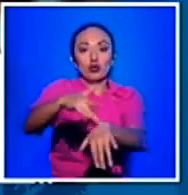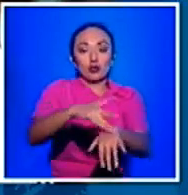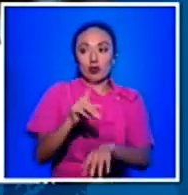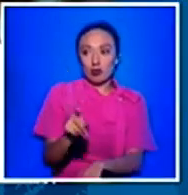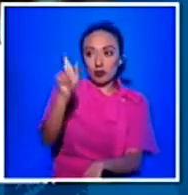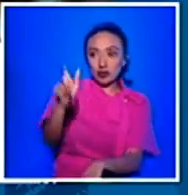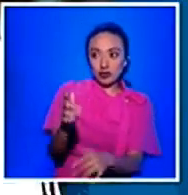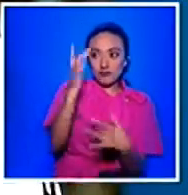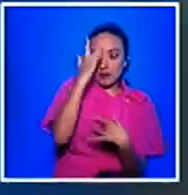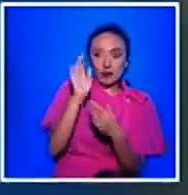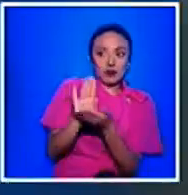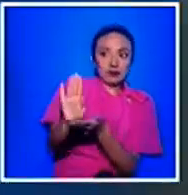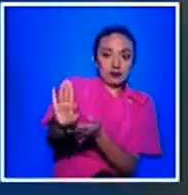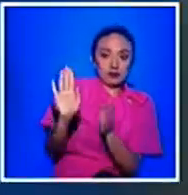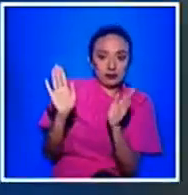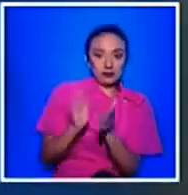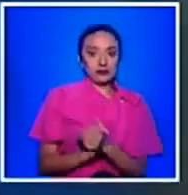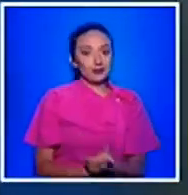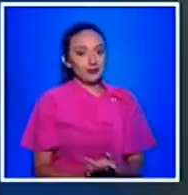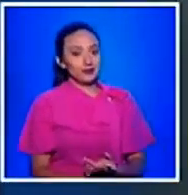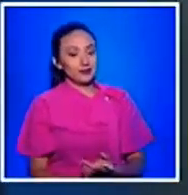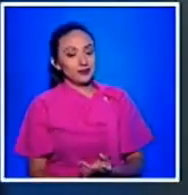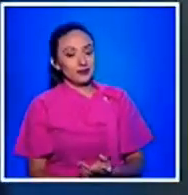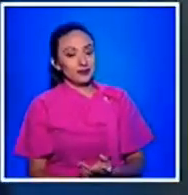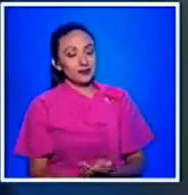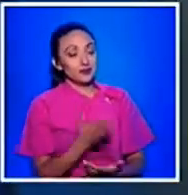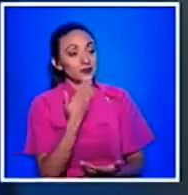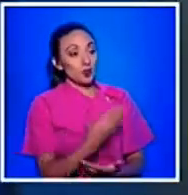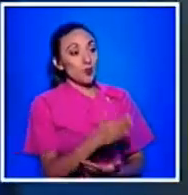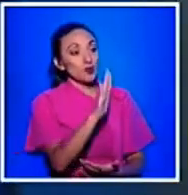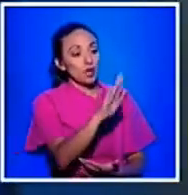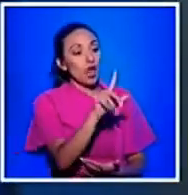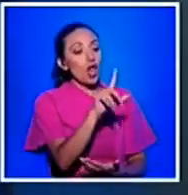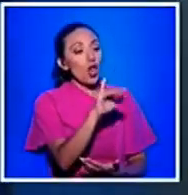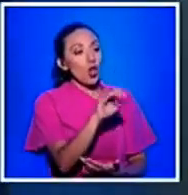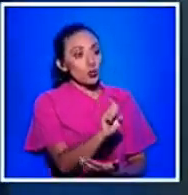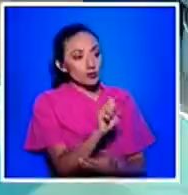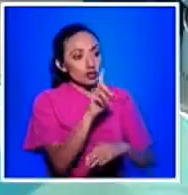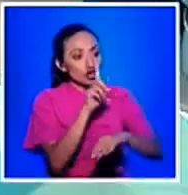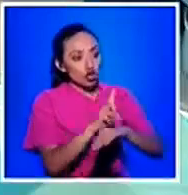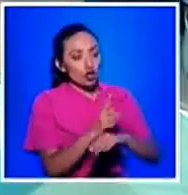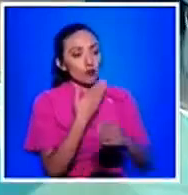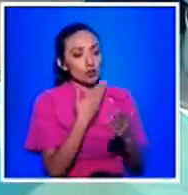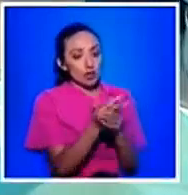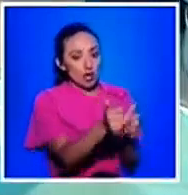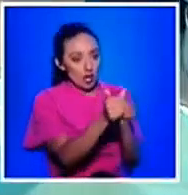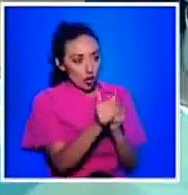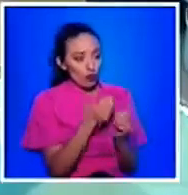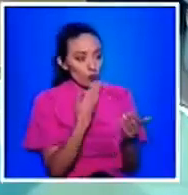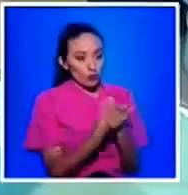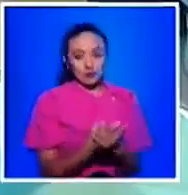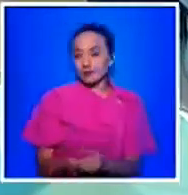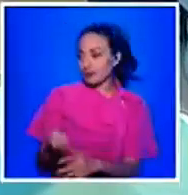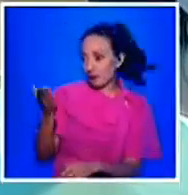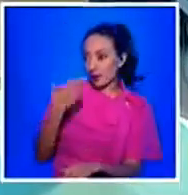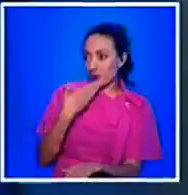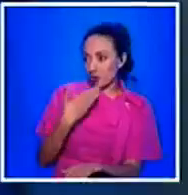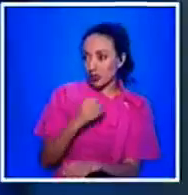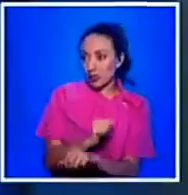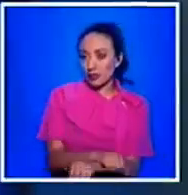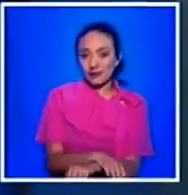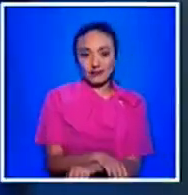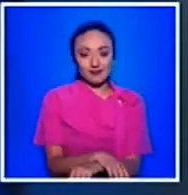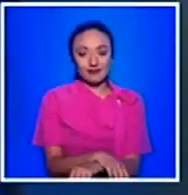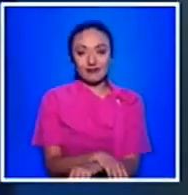veamos que está enferma. Luis Mogrovejo, otorrinolaringólogo, gracias por habernos acompañado, doctor. A ti, Andrea, muchas gracias.